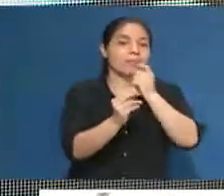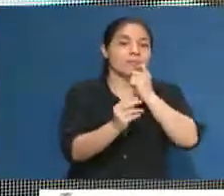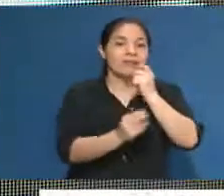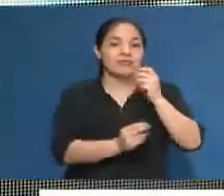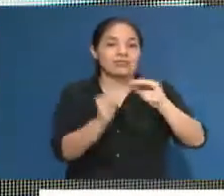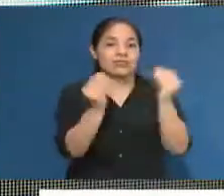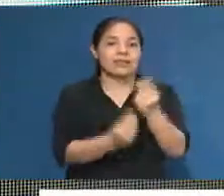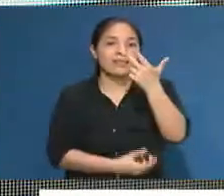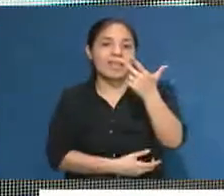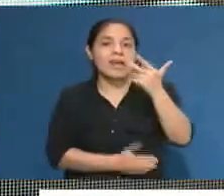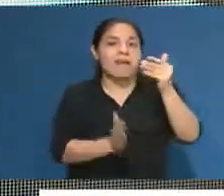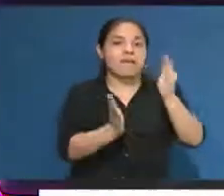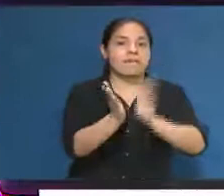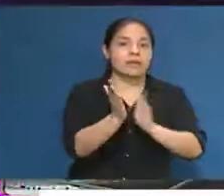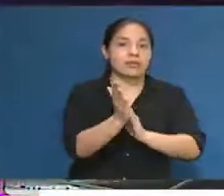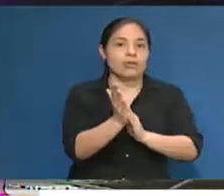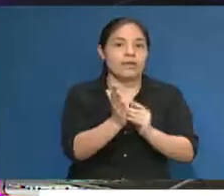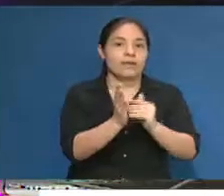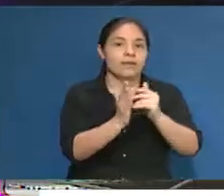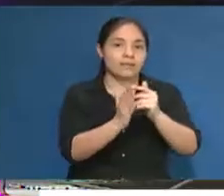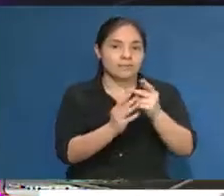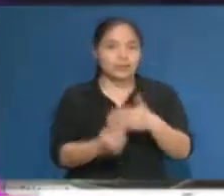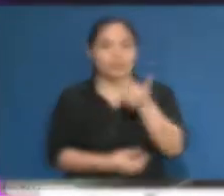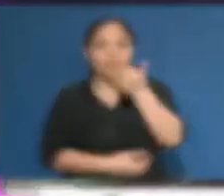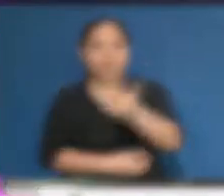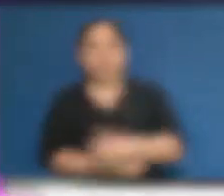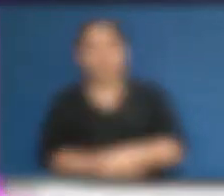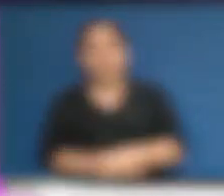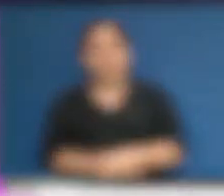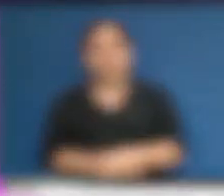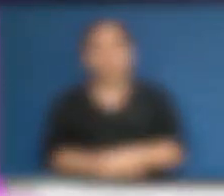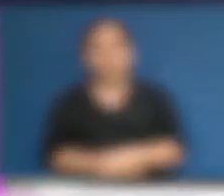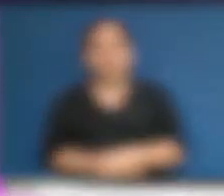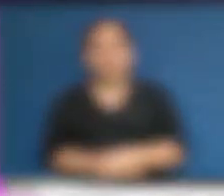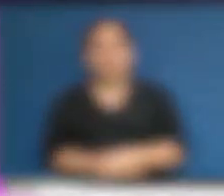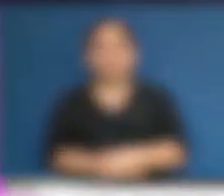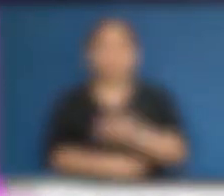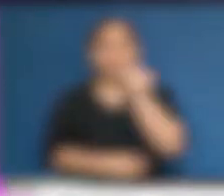mismas fechas de vencimiento. Bueno, muchísimas gracias. Gracias a vos, Daniela. Muy amable. Seguimos con Chicho.